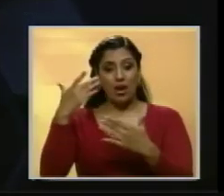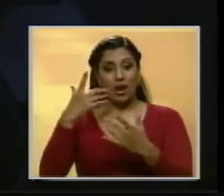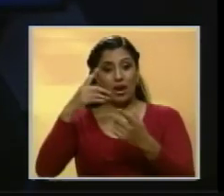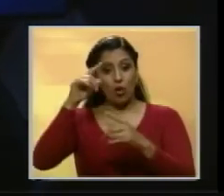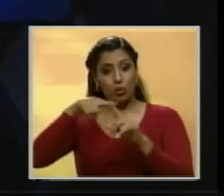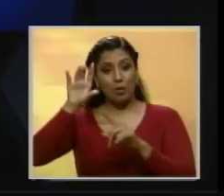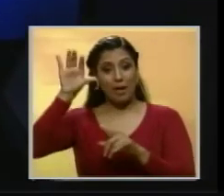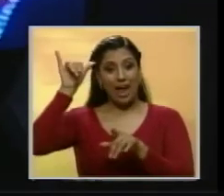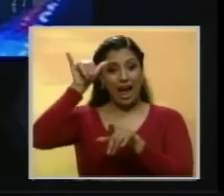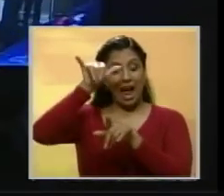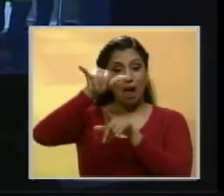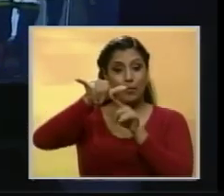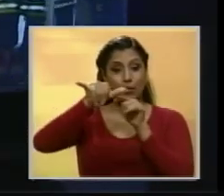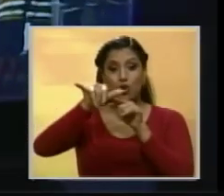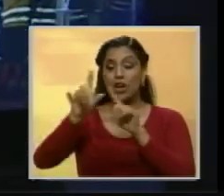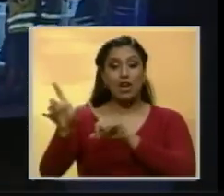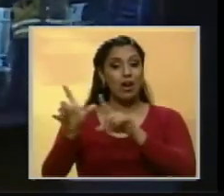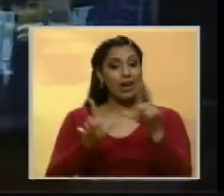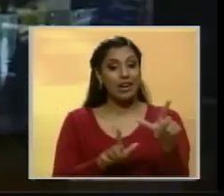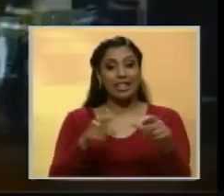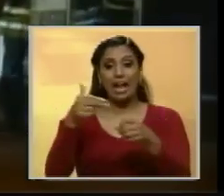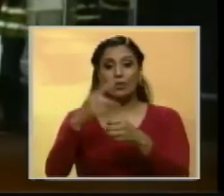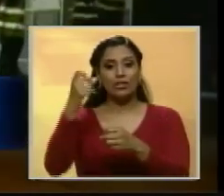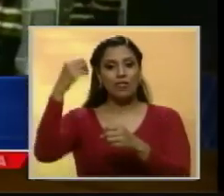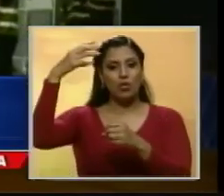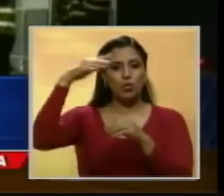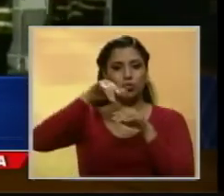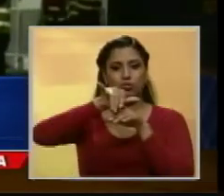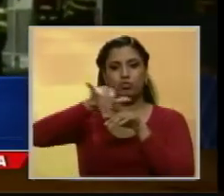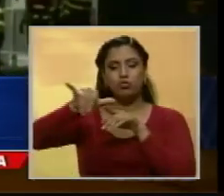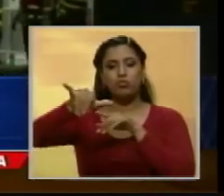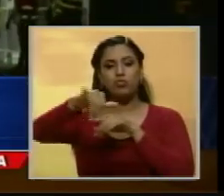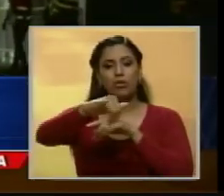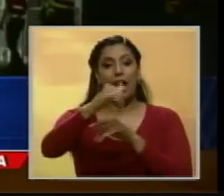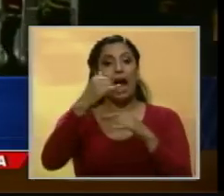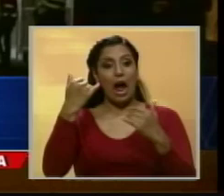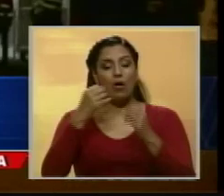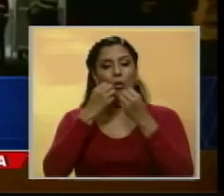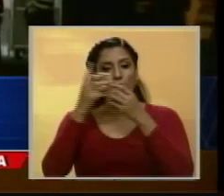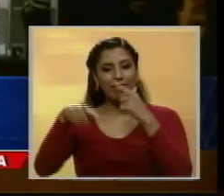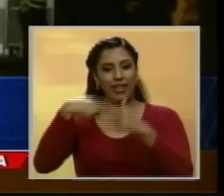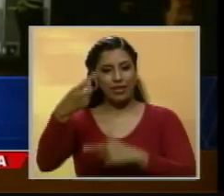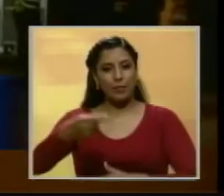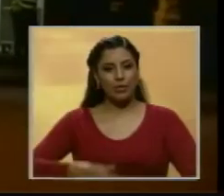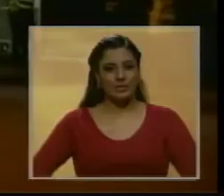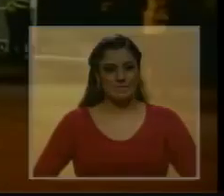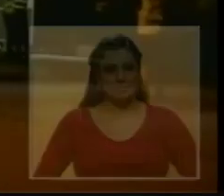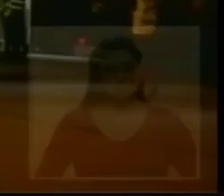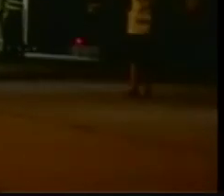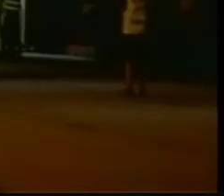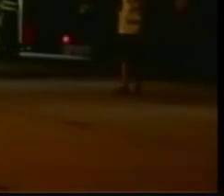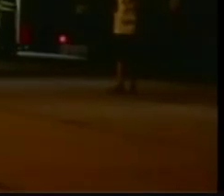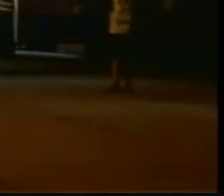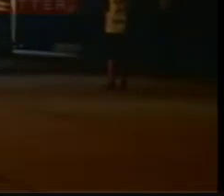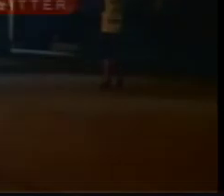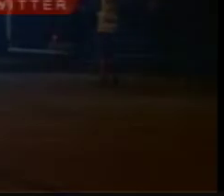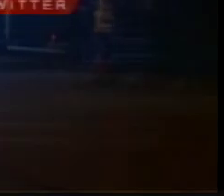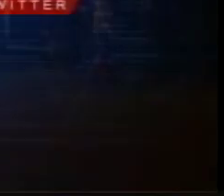Arizona. Avión Solar ya ha completado la mitad de su vuelta al mundo. Los detalles en breve.